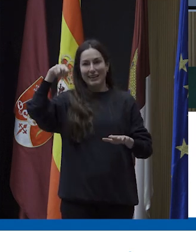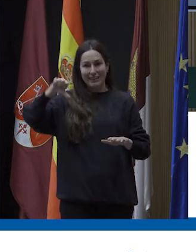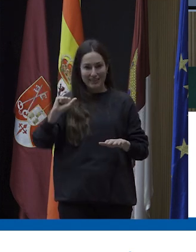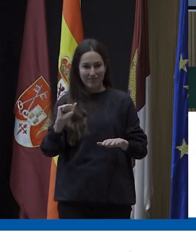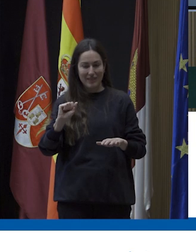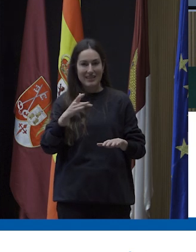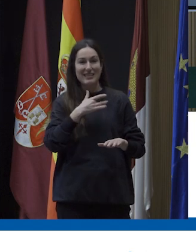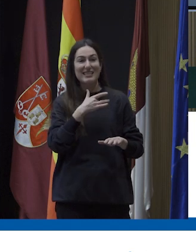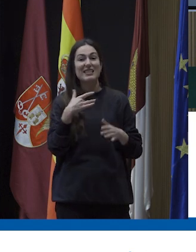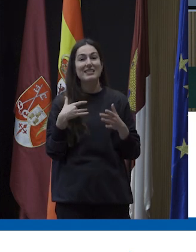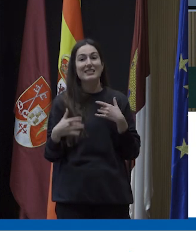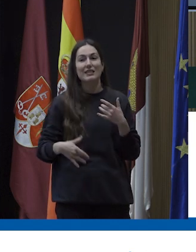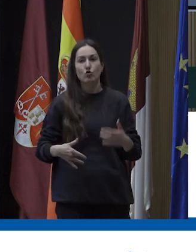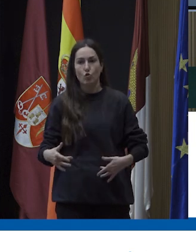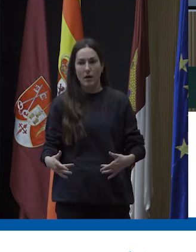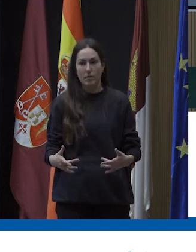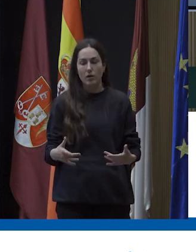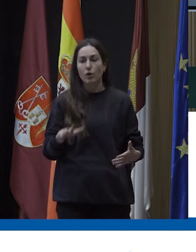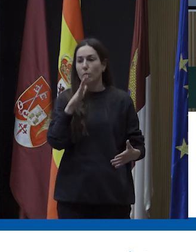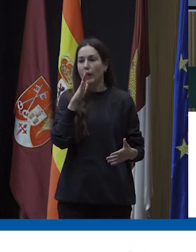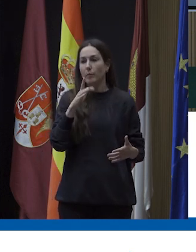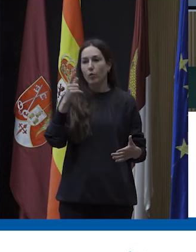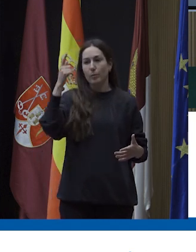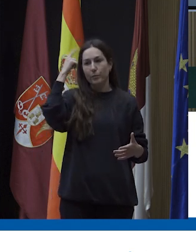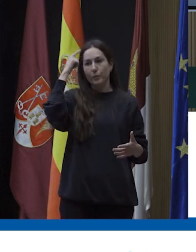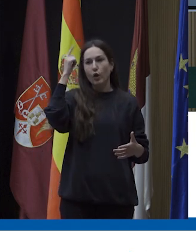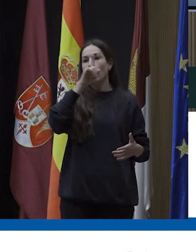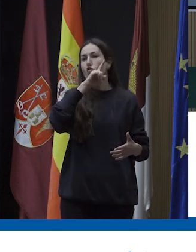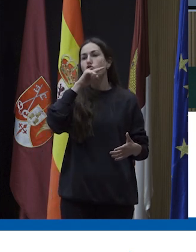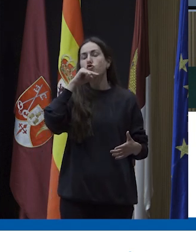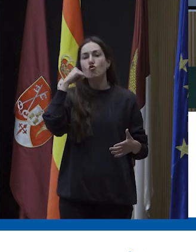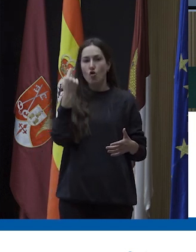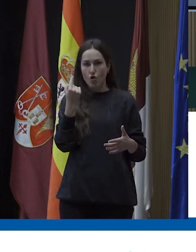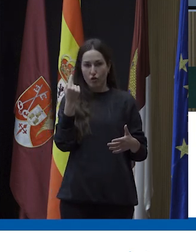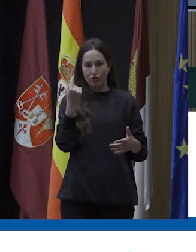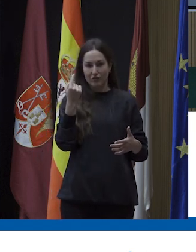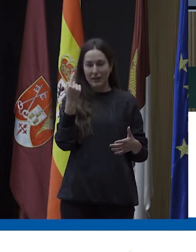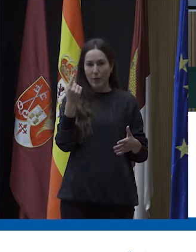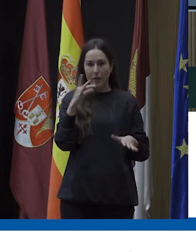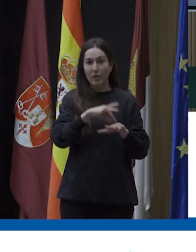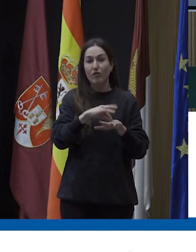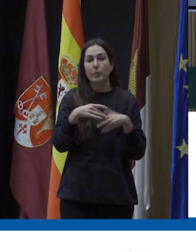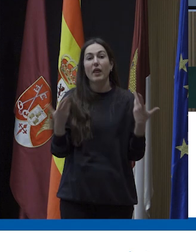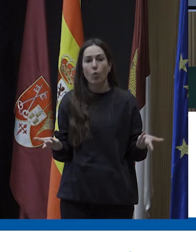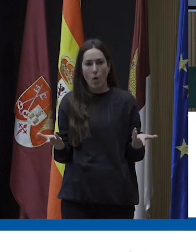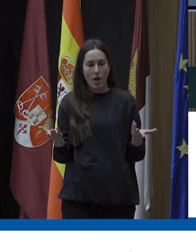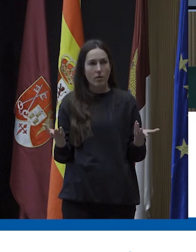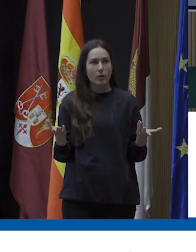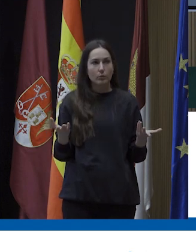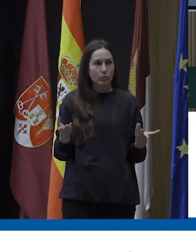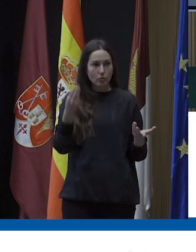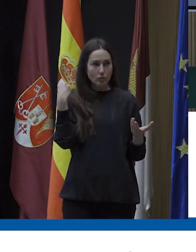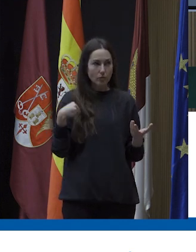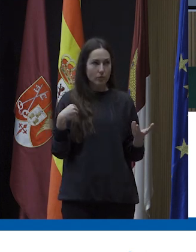dolor de cabeza. Puede haber varias enfermedades detrás del mismo síntoma o incluso a veces ni siquiera una enfermedad claramente. Pero para simplificarlo,